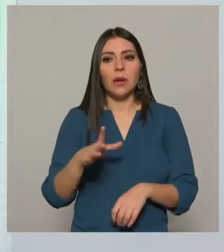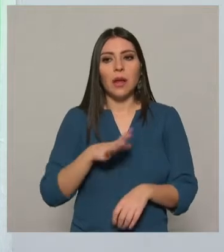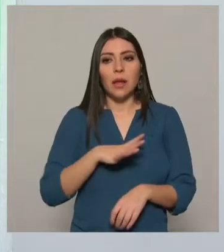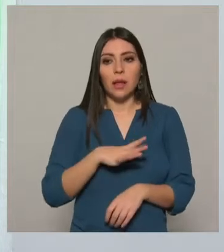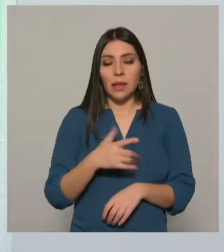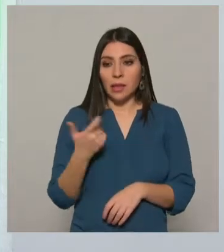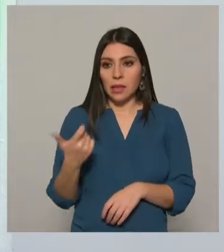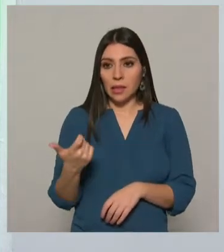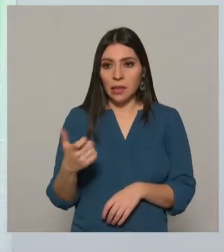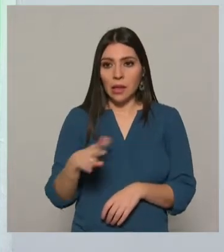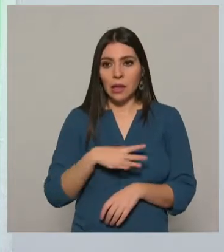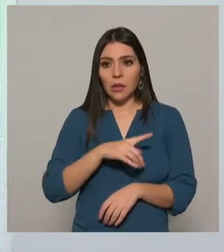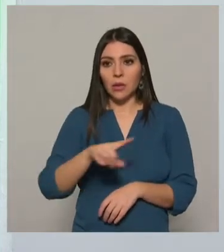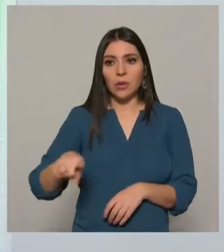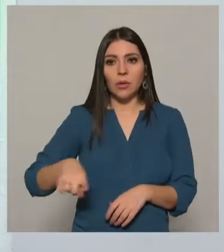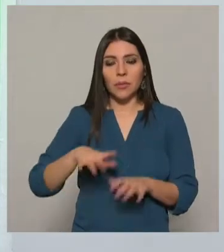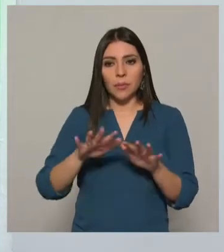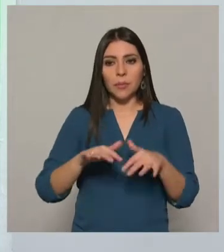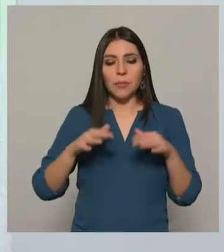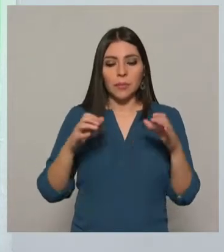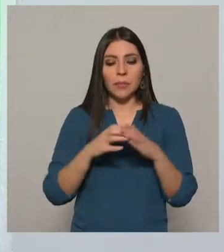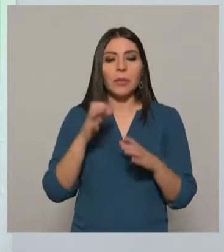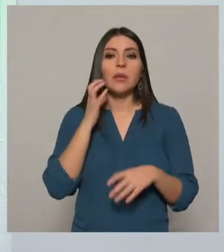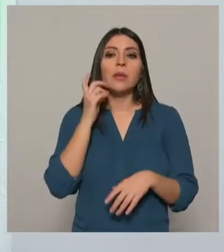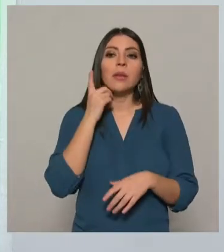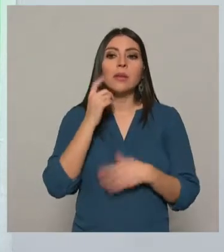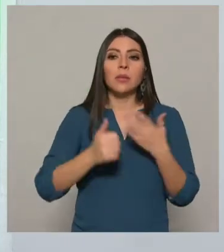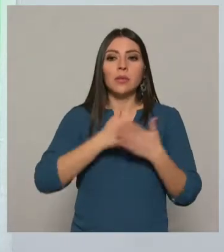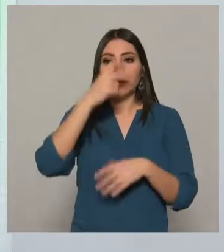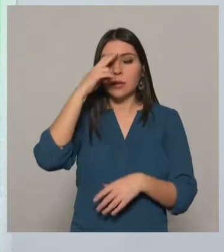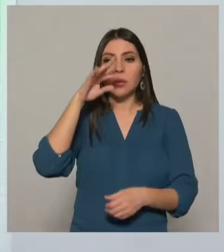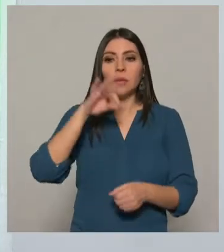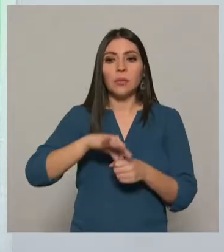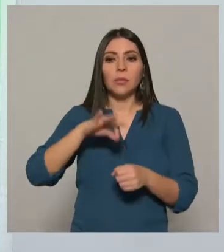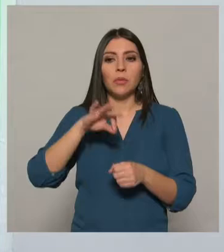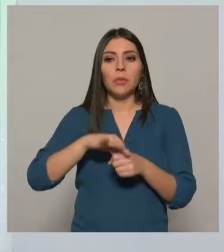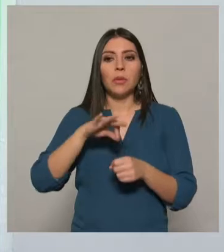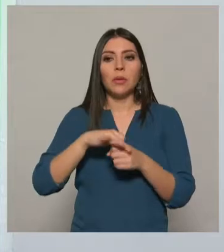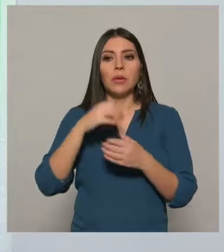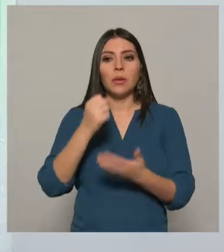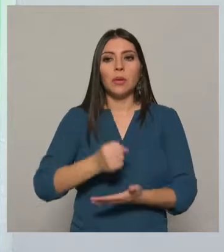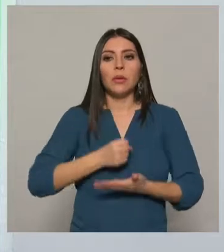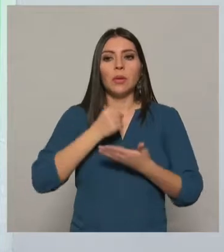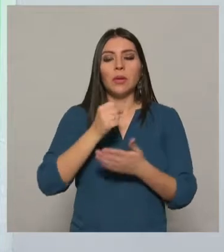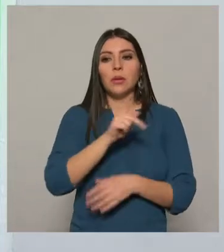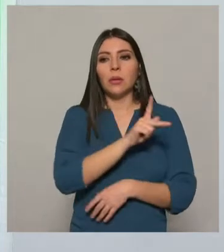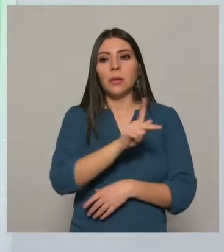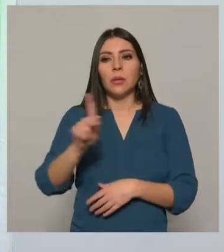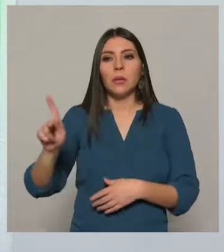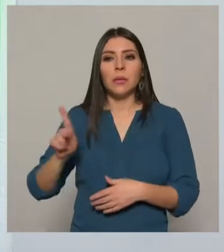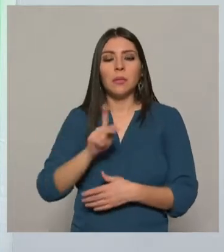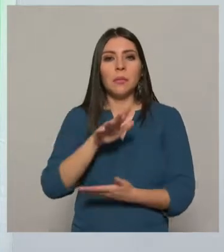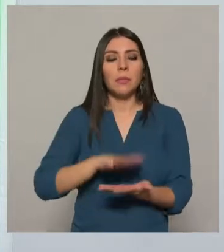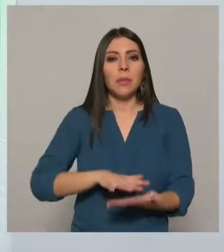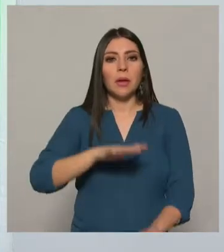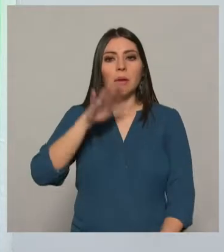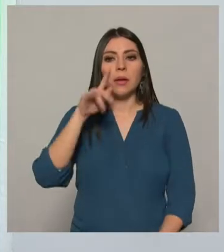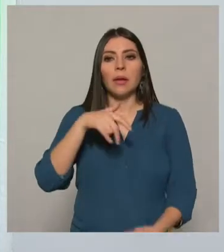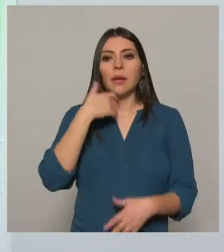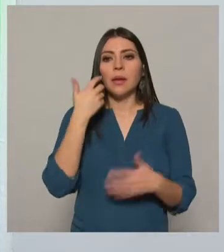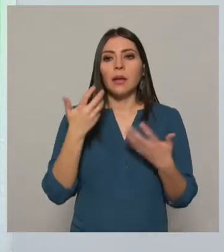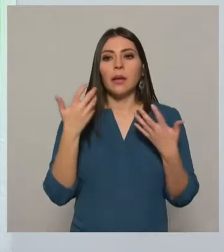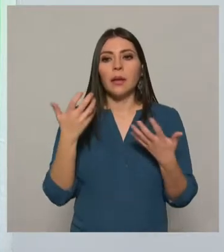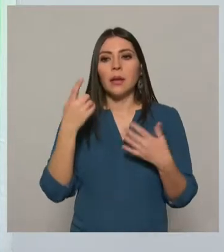dinero y que votamos en el Congreso en el 2019 el presupuesto por unanimidad, buscando